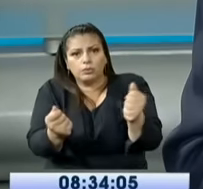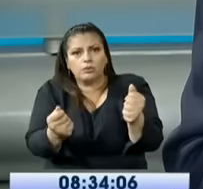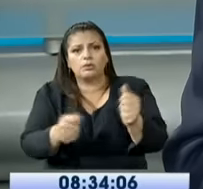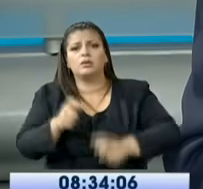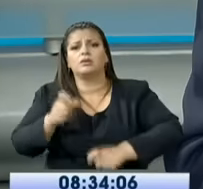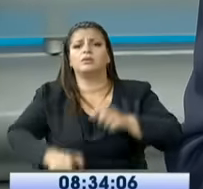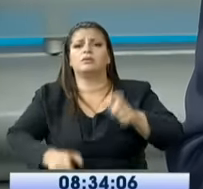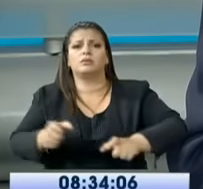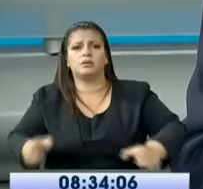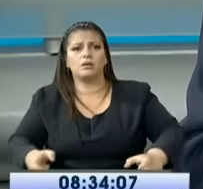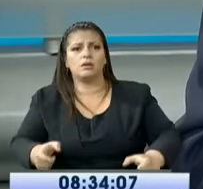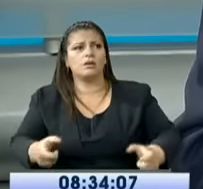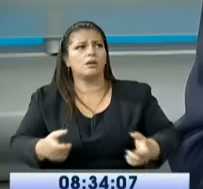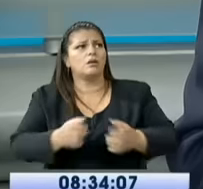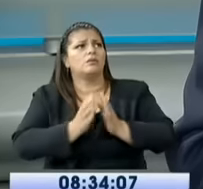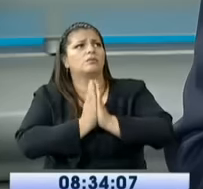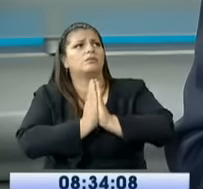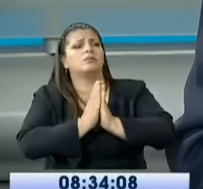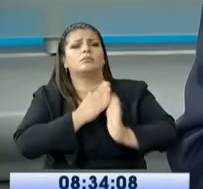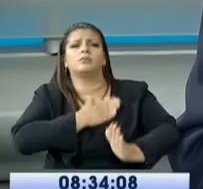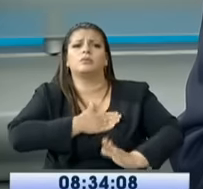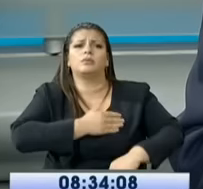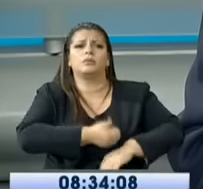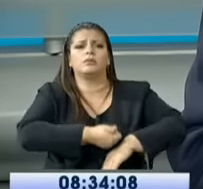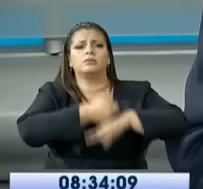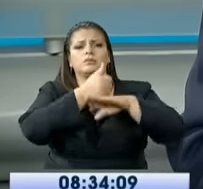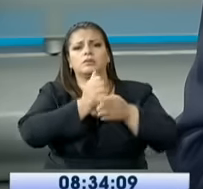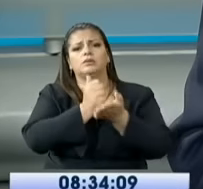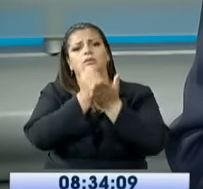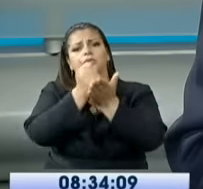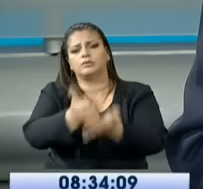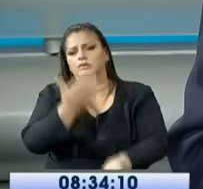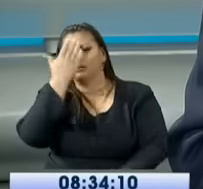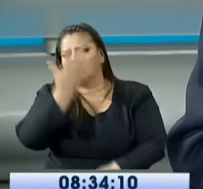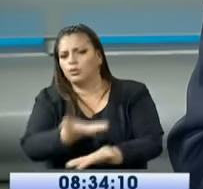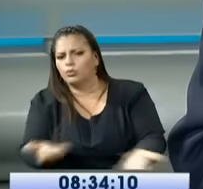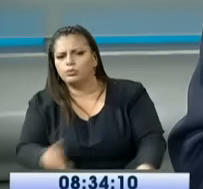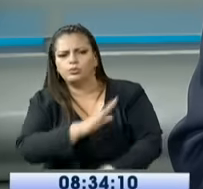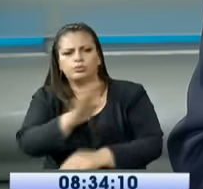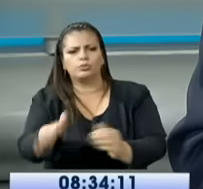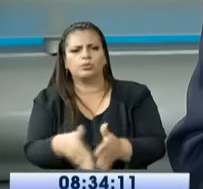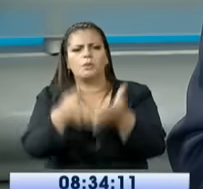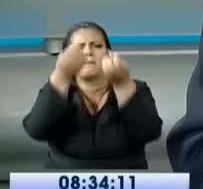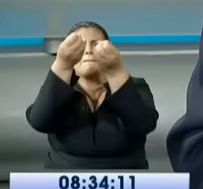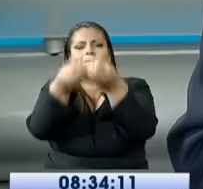necesitan ayuda de las autoridades. Prácticamente dicen que se han quedado en la calle. Veamos.